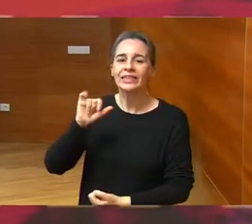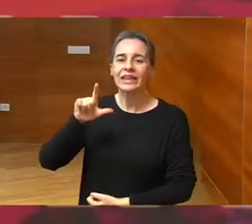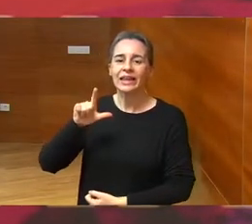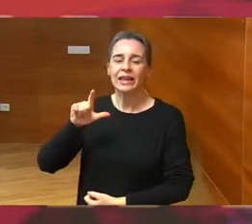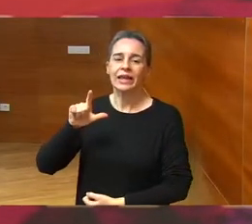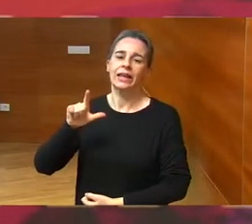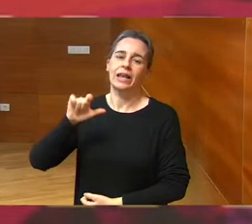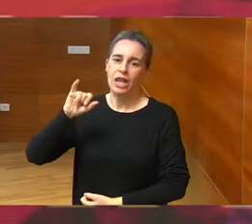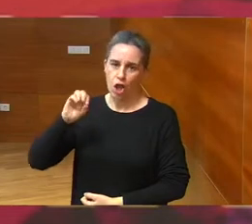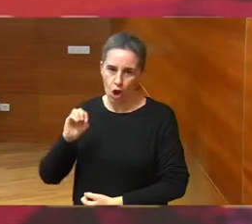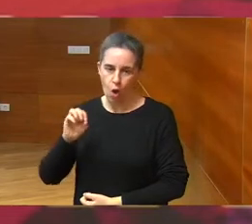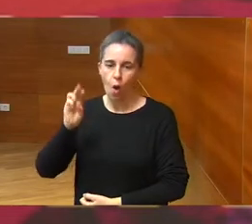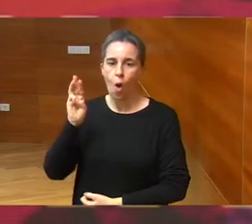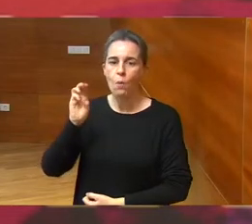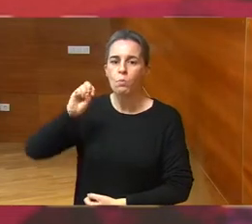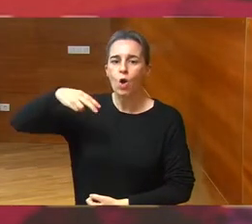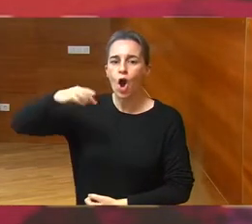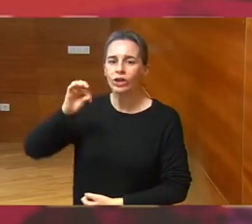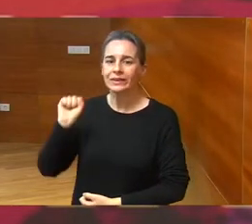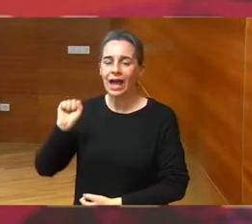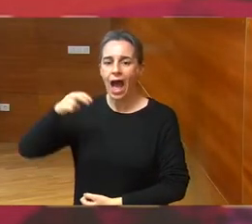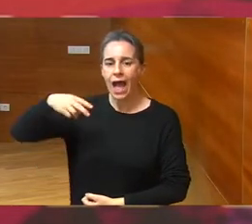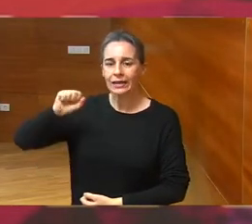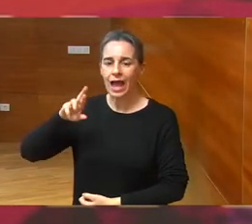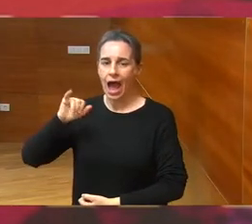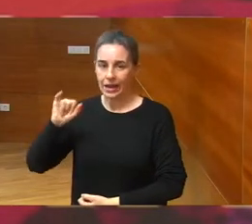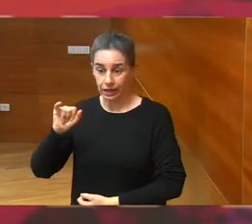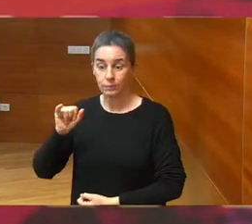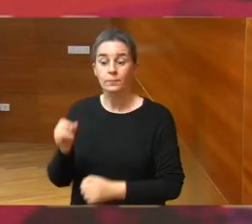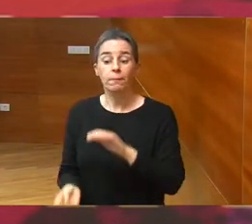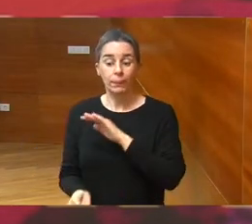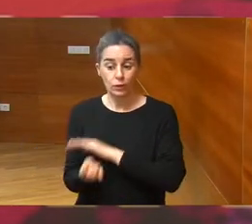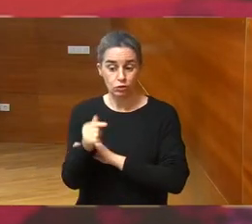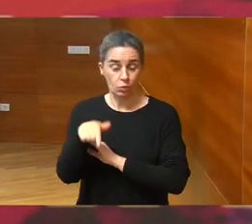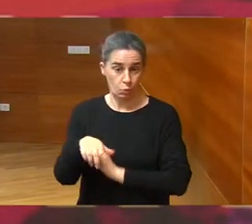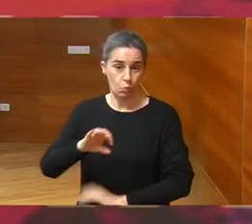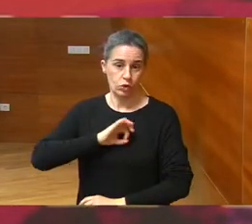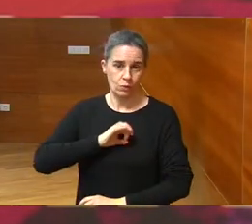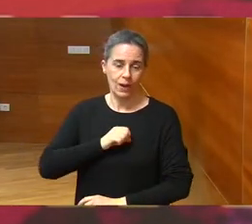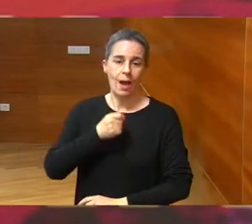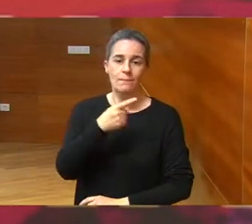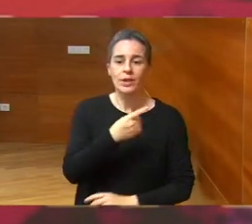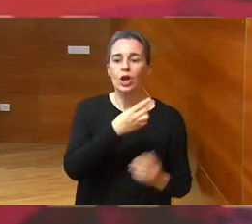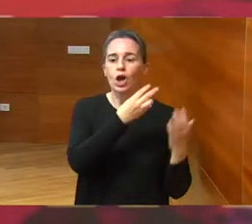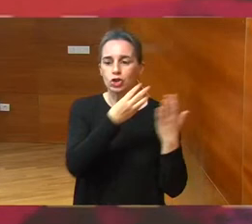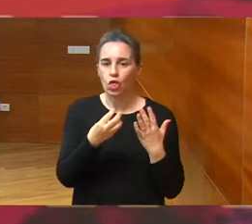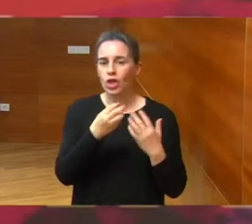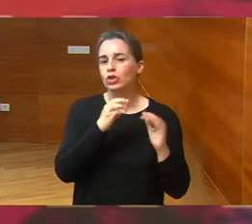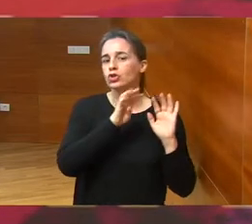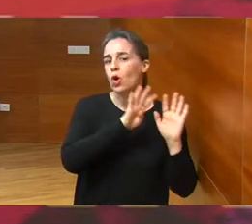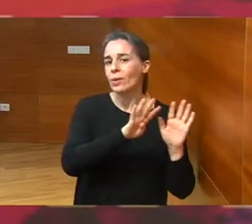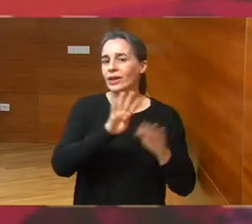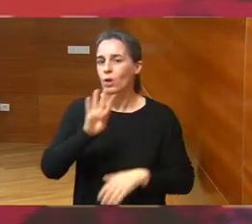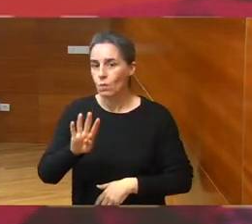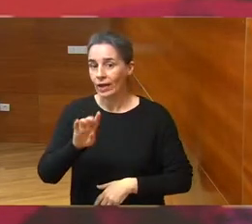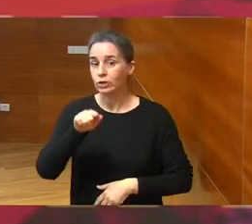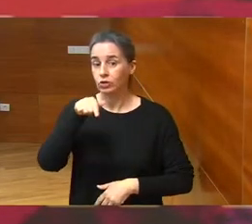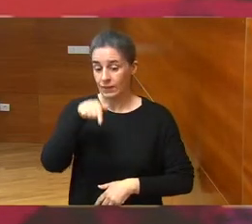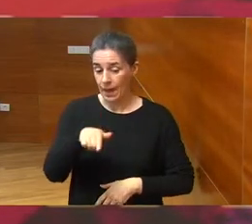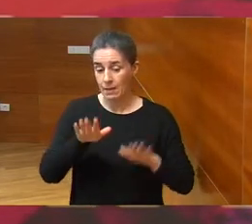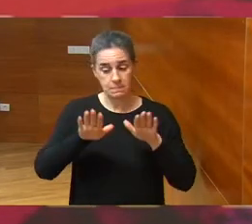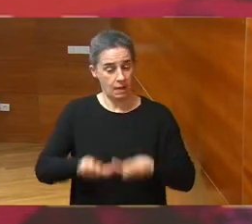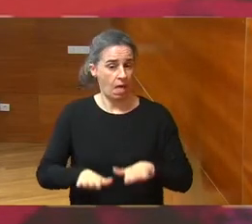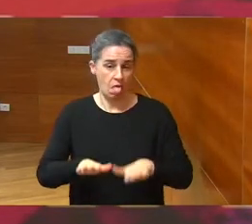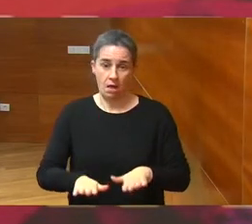pantanari aparece 1800 solamente Castro y estuvo allí de hace años obtuvo